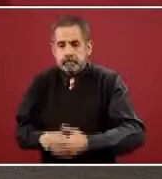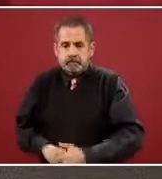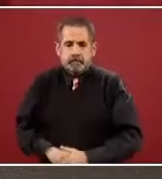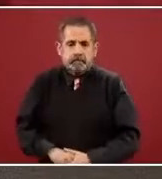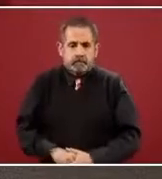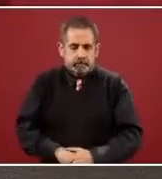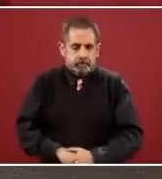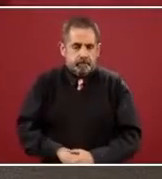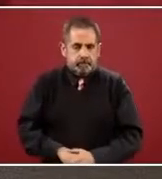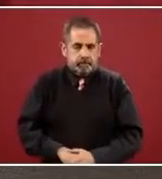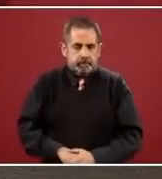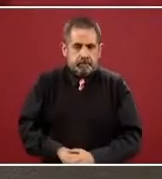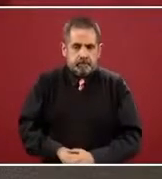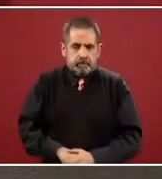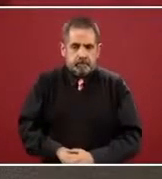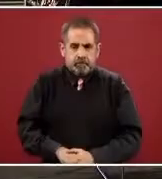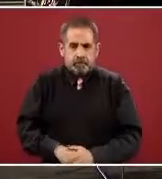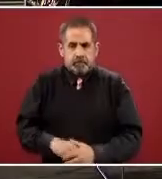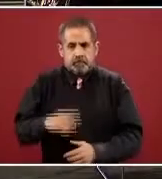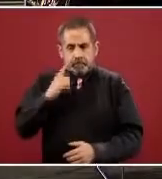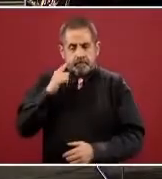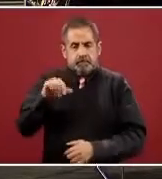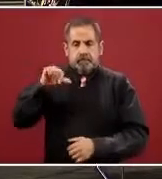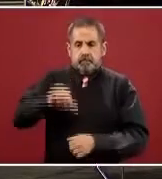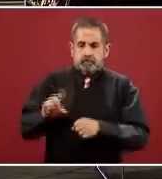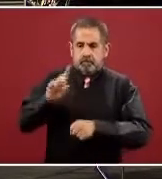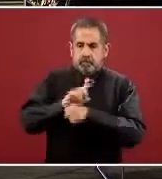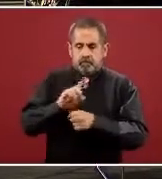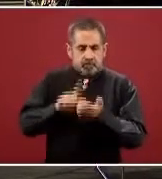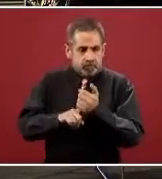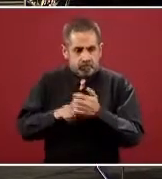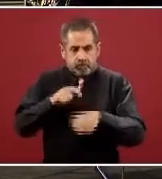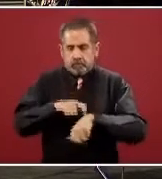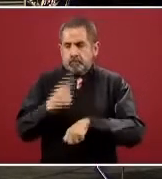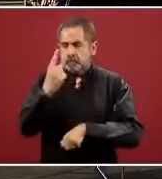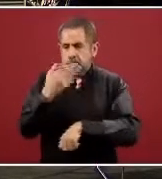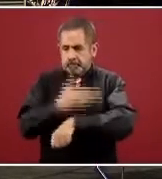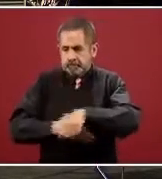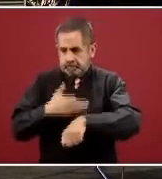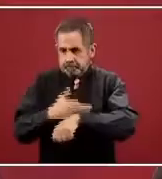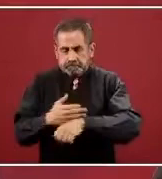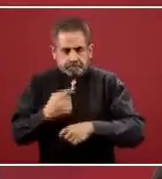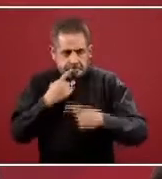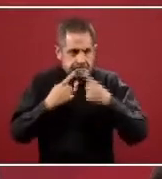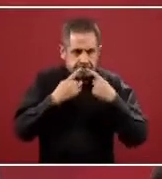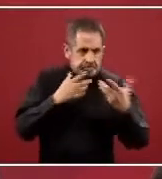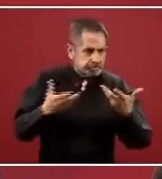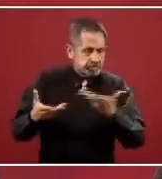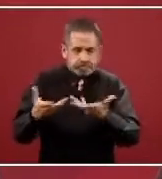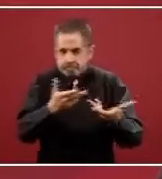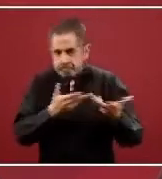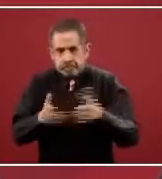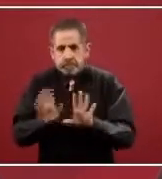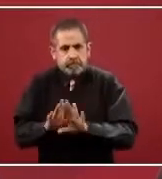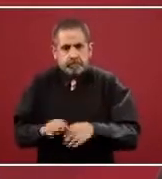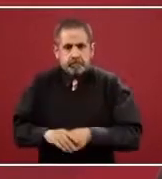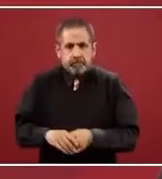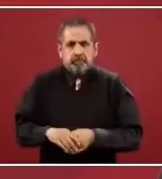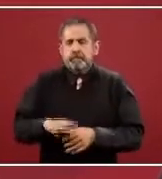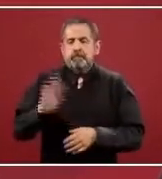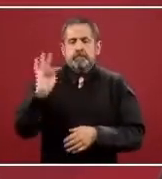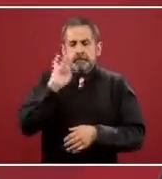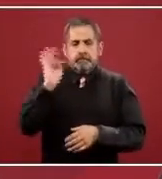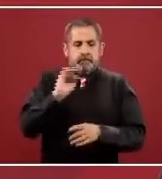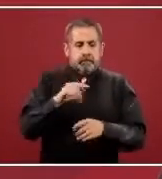Bien. El corte para la presentación del día de hoy se realizó a la 1 de la tarde. Habíamos comentado ya en ocasiones anteriores que pueden haber